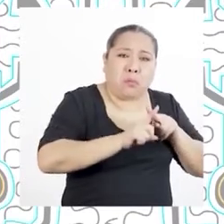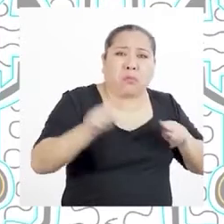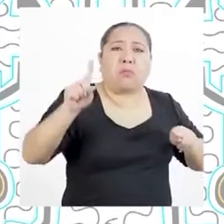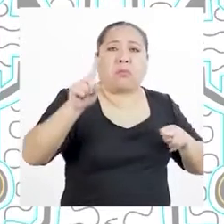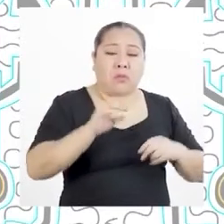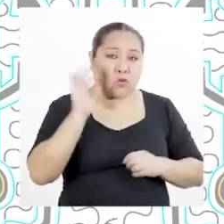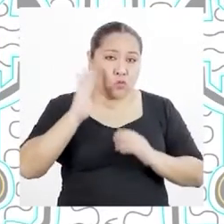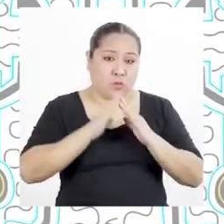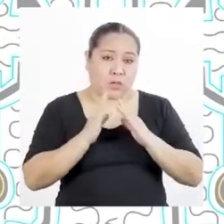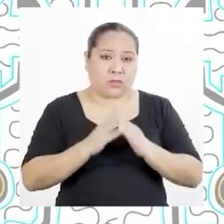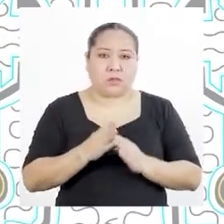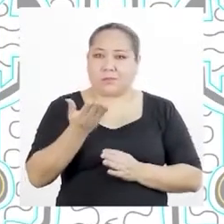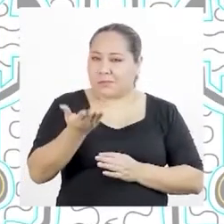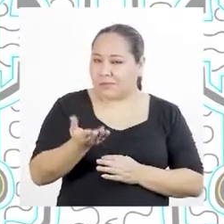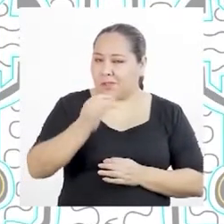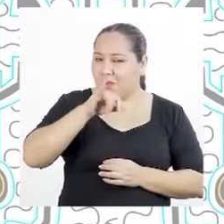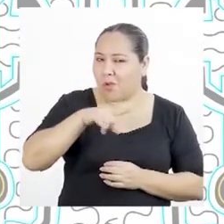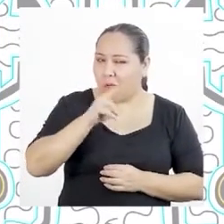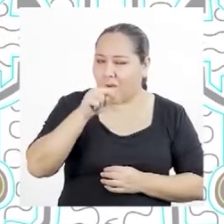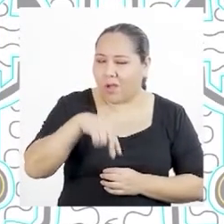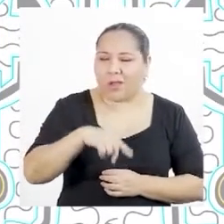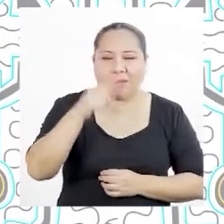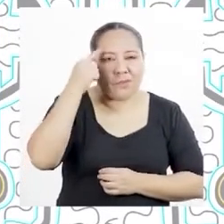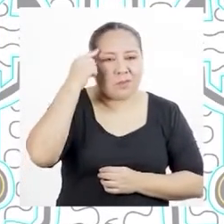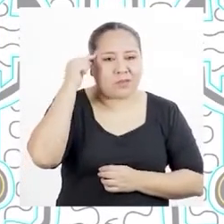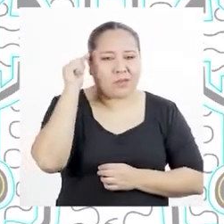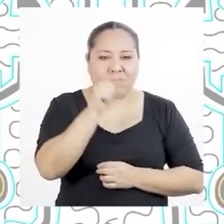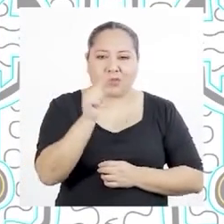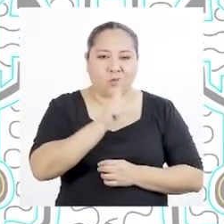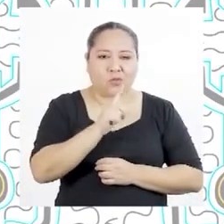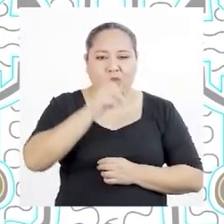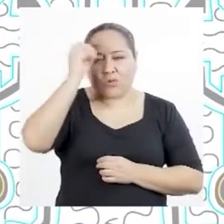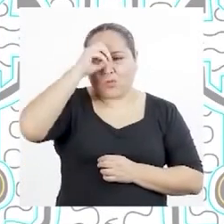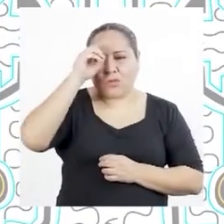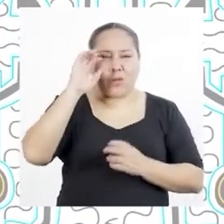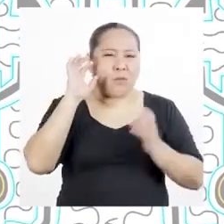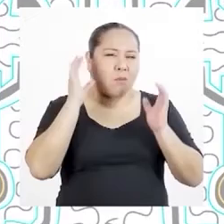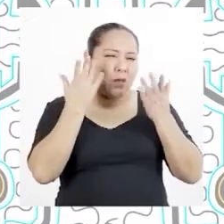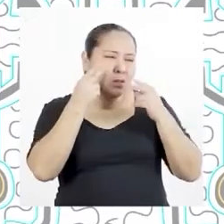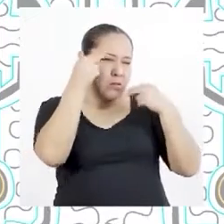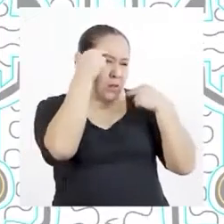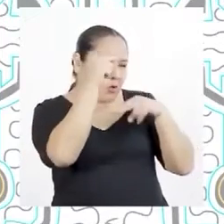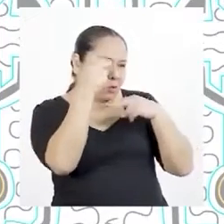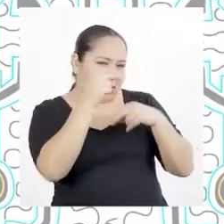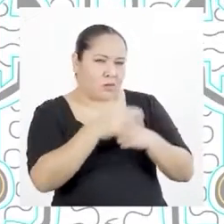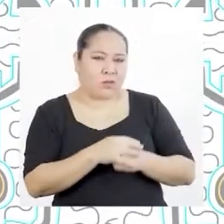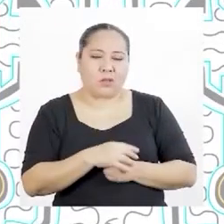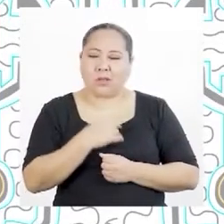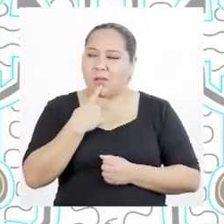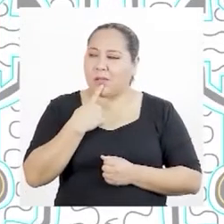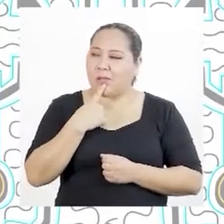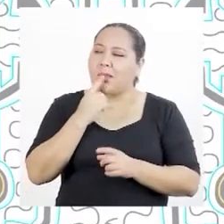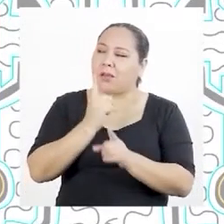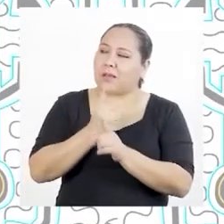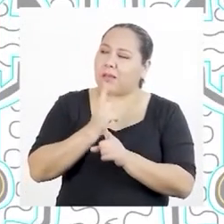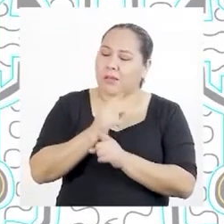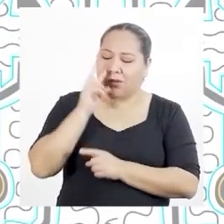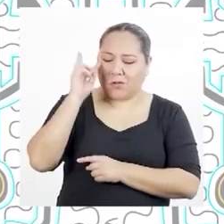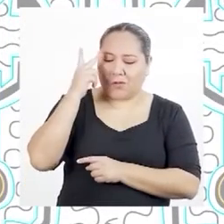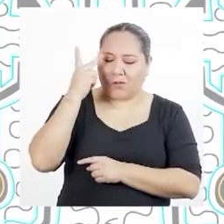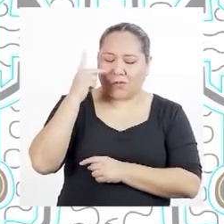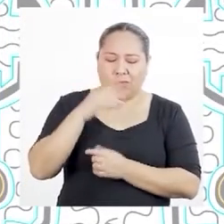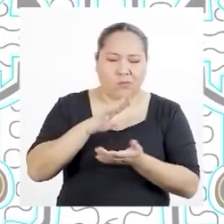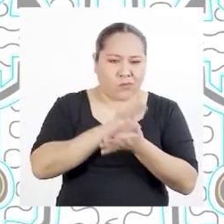casas. Estimado Juan, creo que esa no es una opinión. Se parece mucho a la noticia. Tiene razón, colega, me confundí